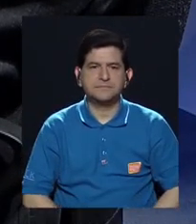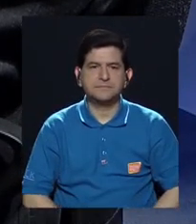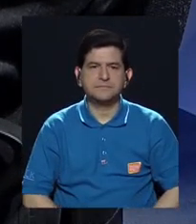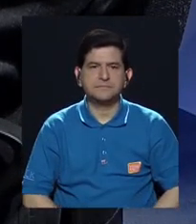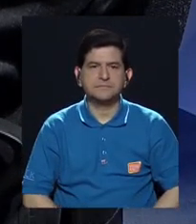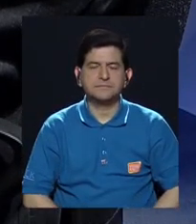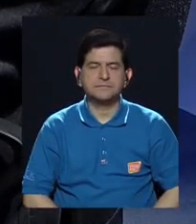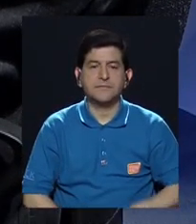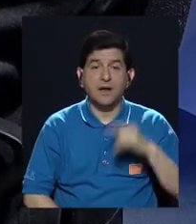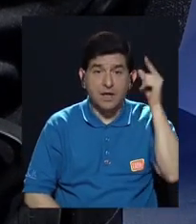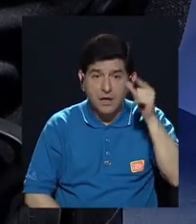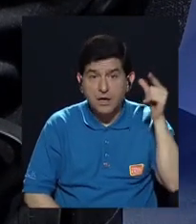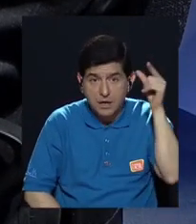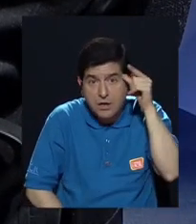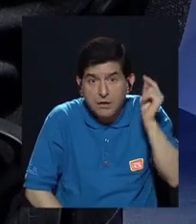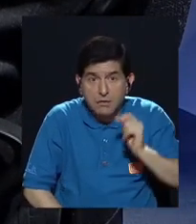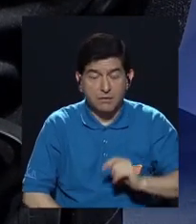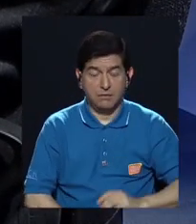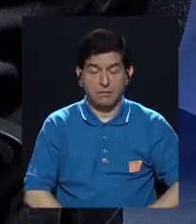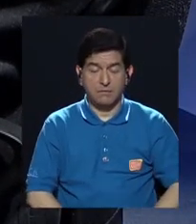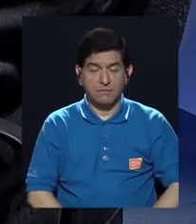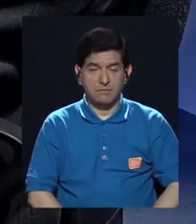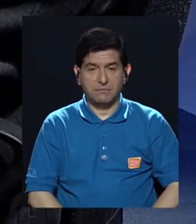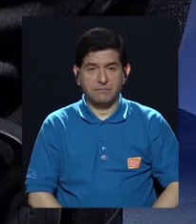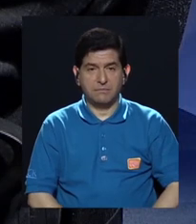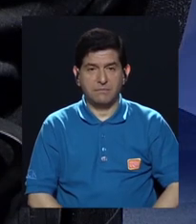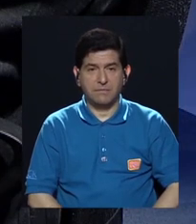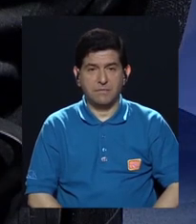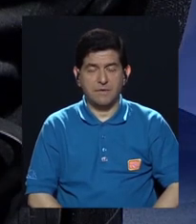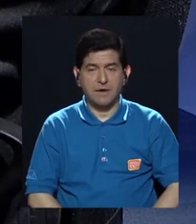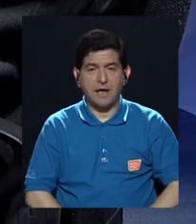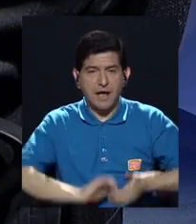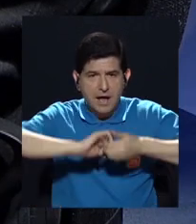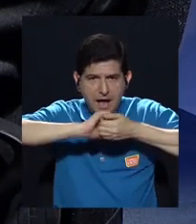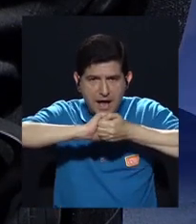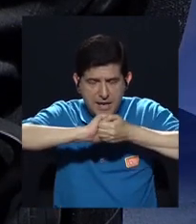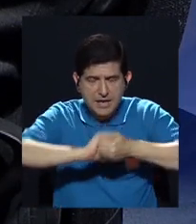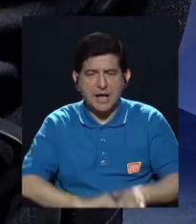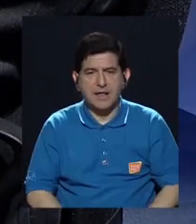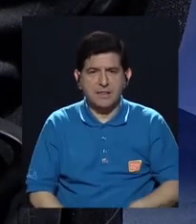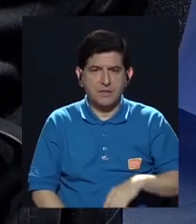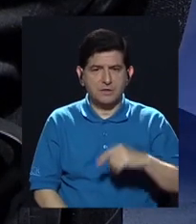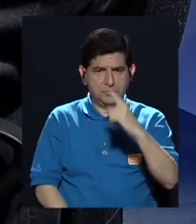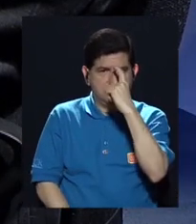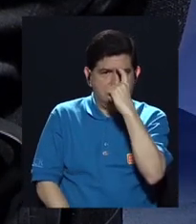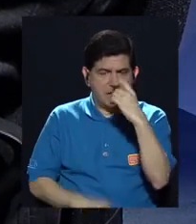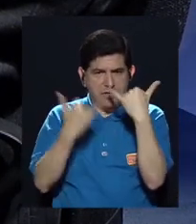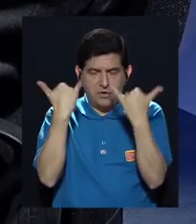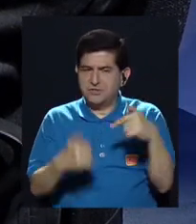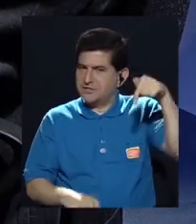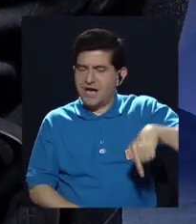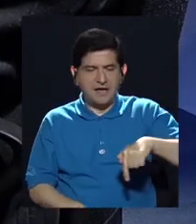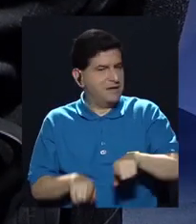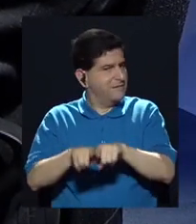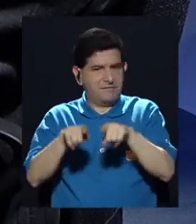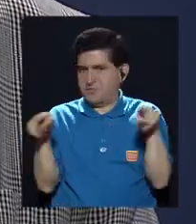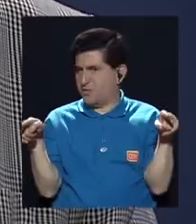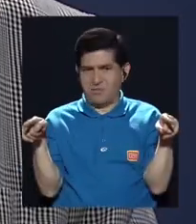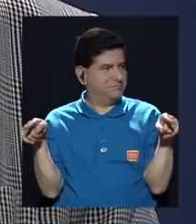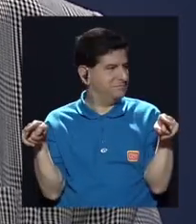Y obviamente los aliados calderonistas en este momento ya no estaban aquí